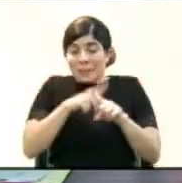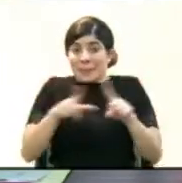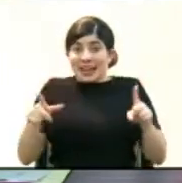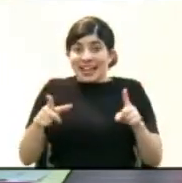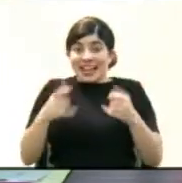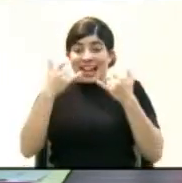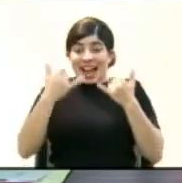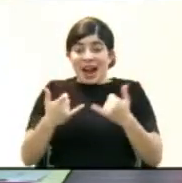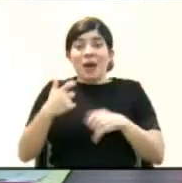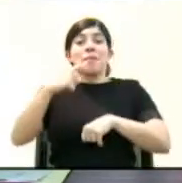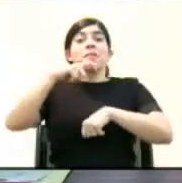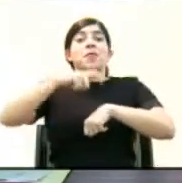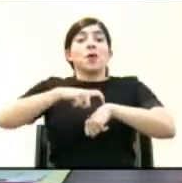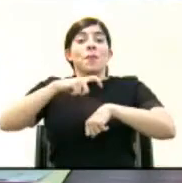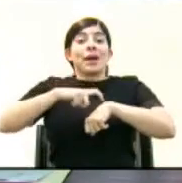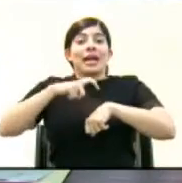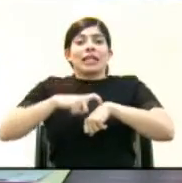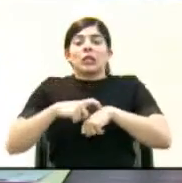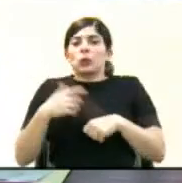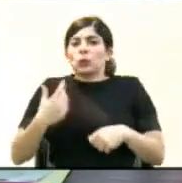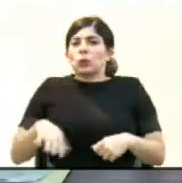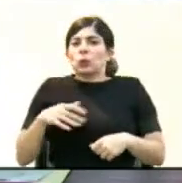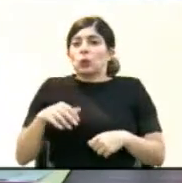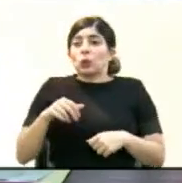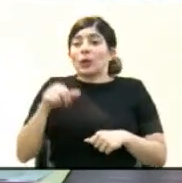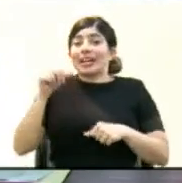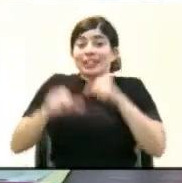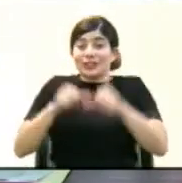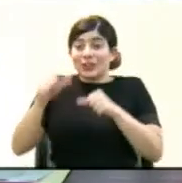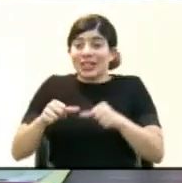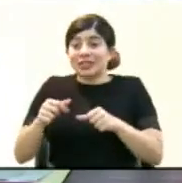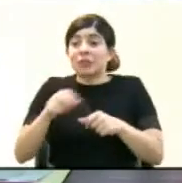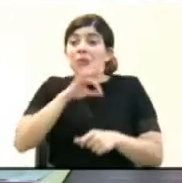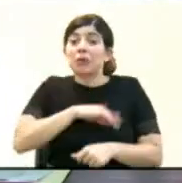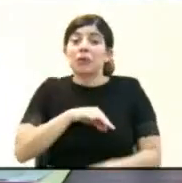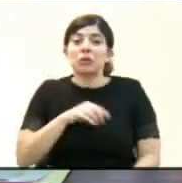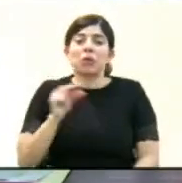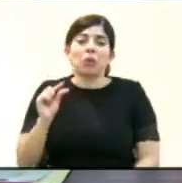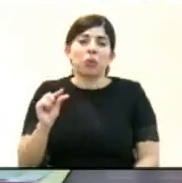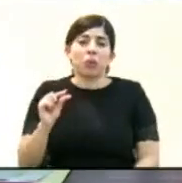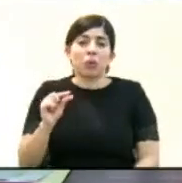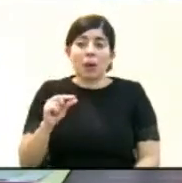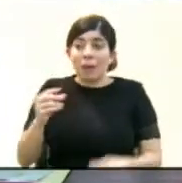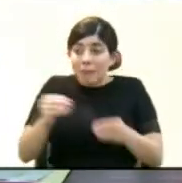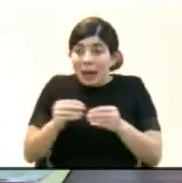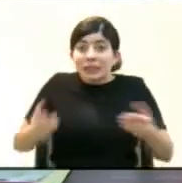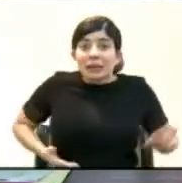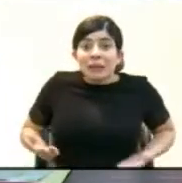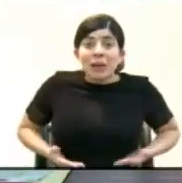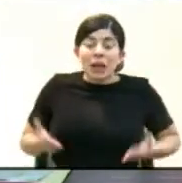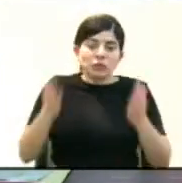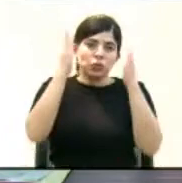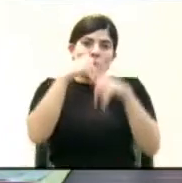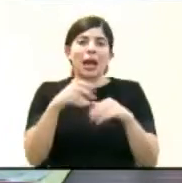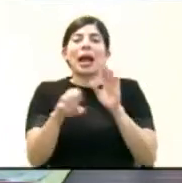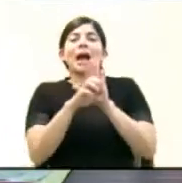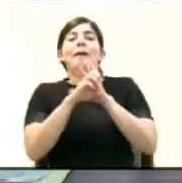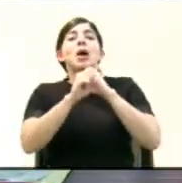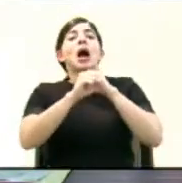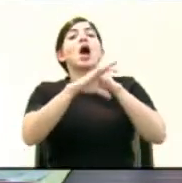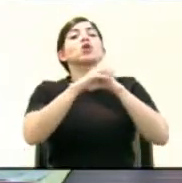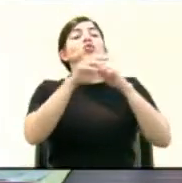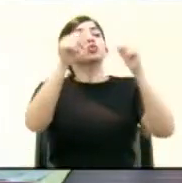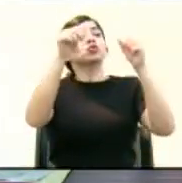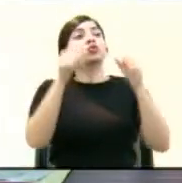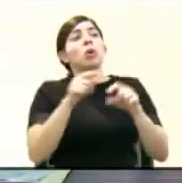a retornos sobre ese esfuerzo muy leves, porque ya no hay más personal. Ponemos un anuncio y